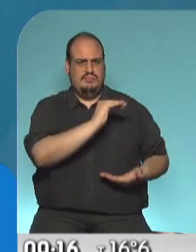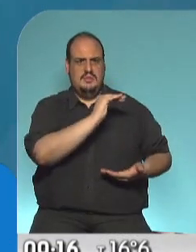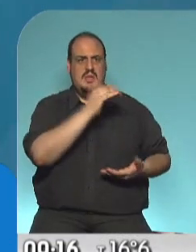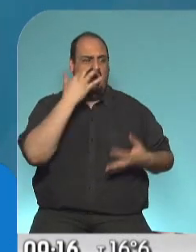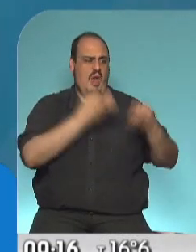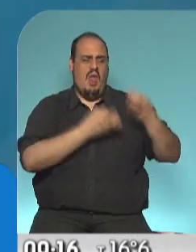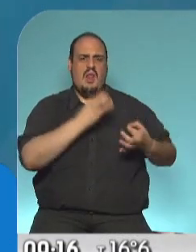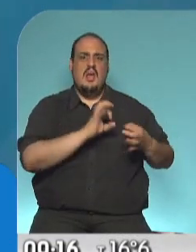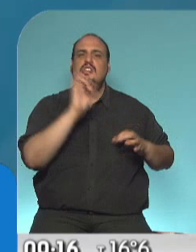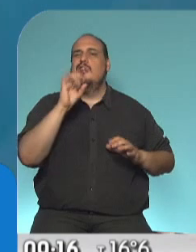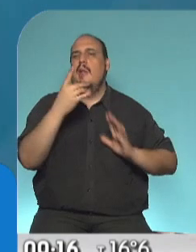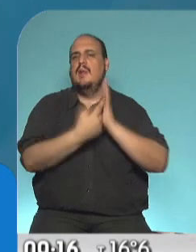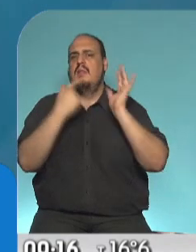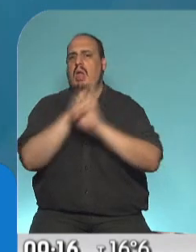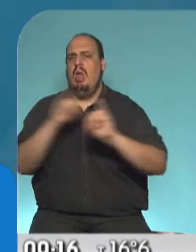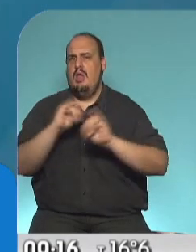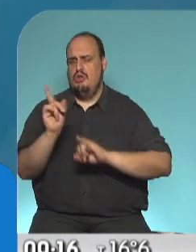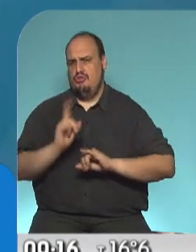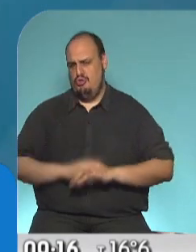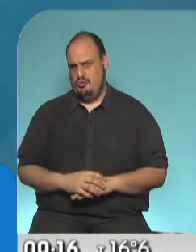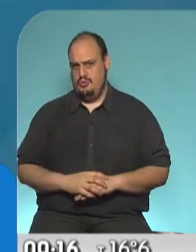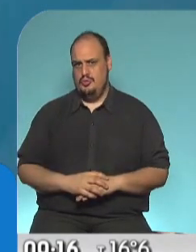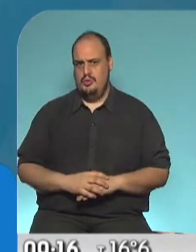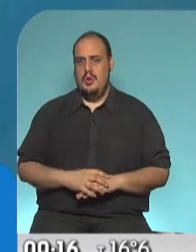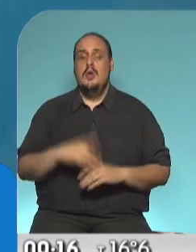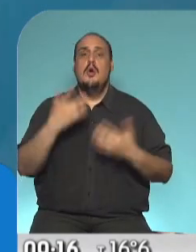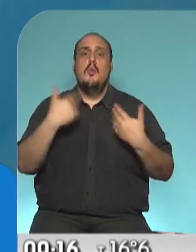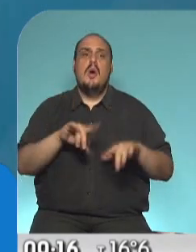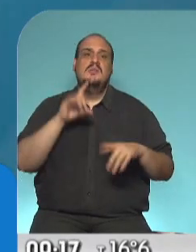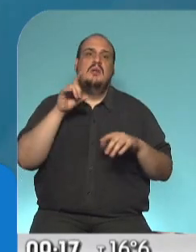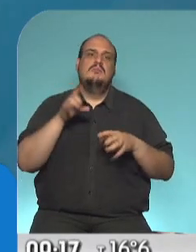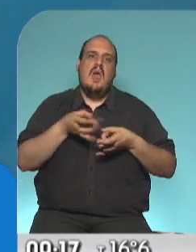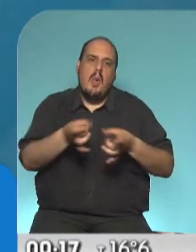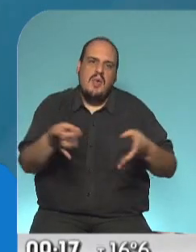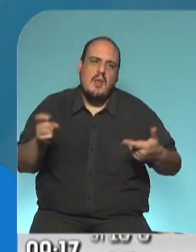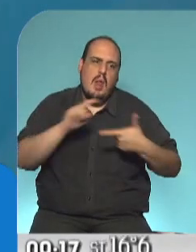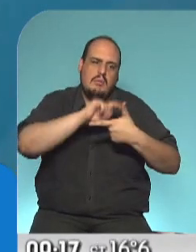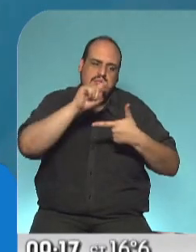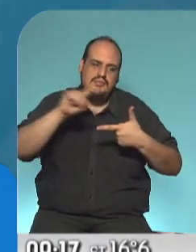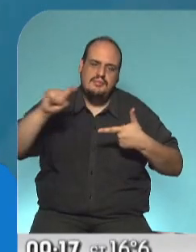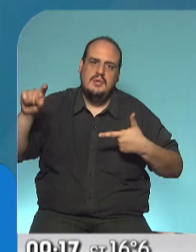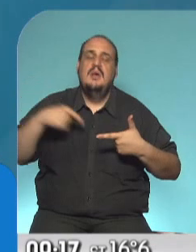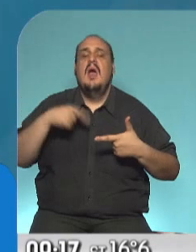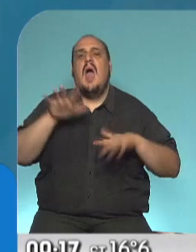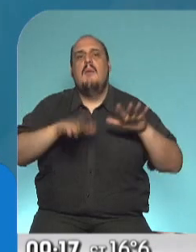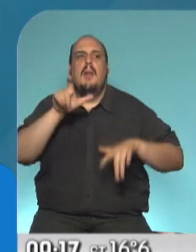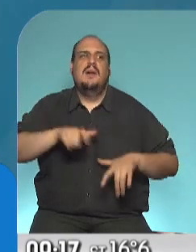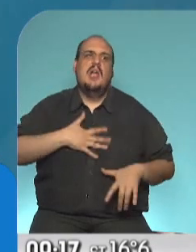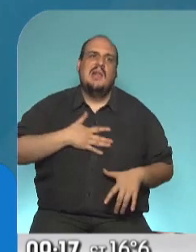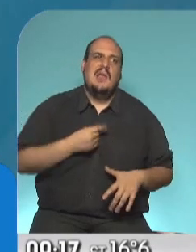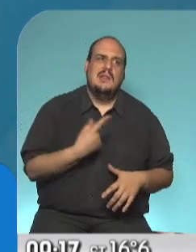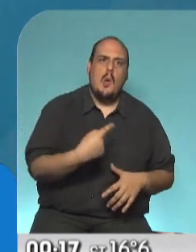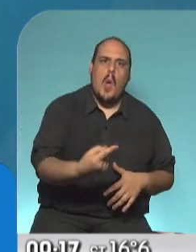sale en las partes de prensa si los datos por ahí las curvas epidemiológicas con fecha inicio de síntomas de fallecimiento están